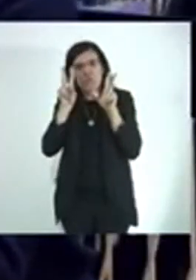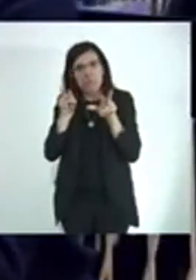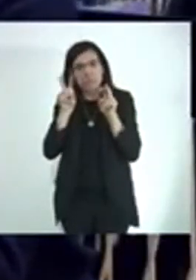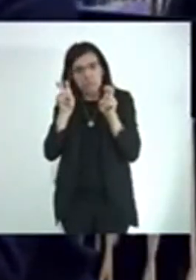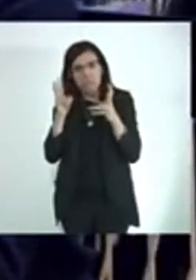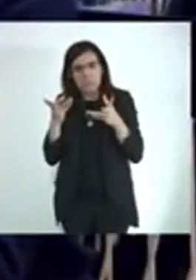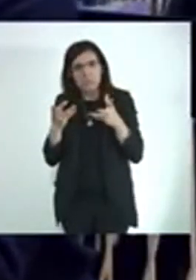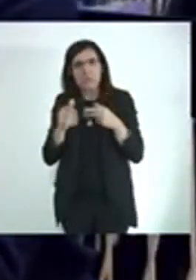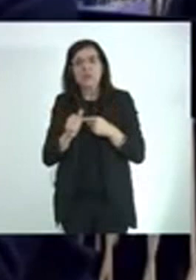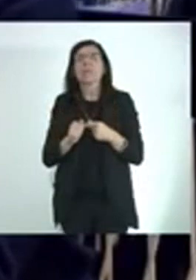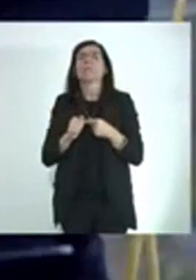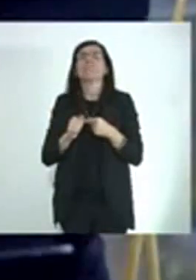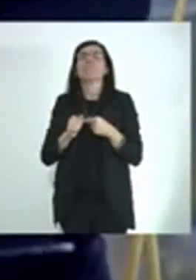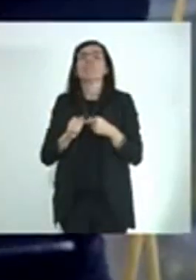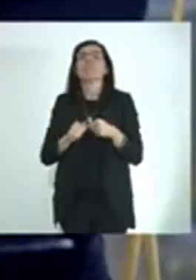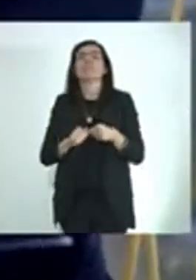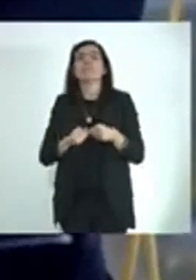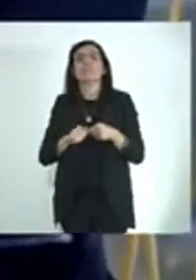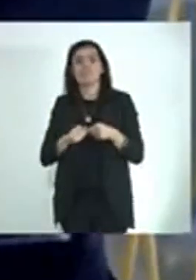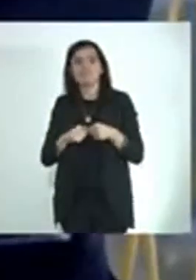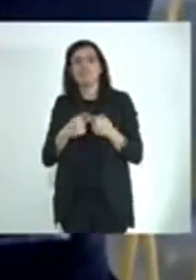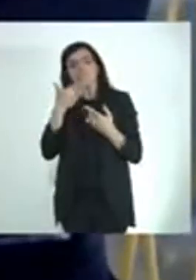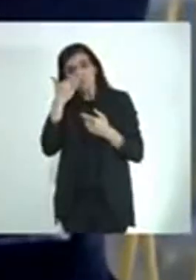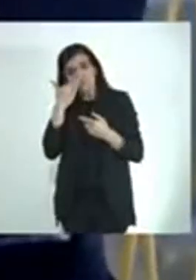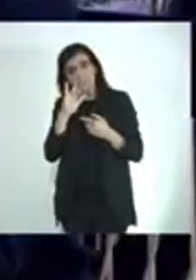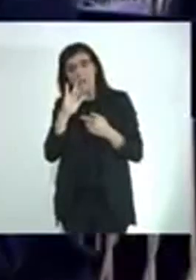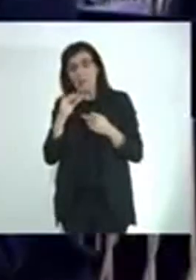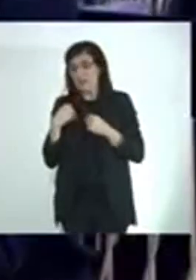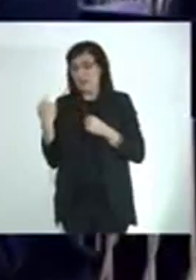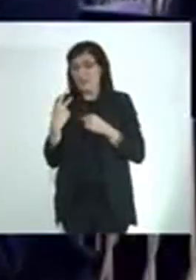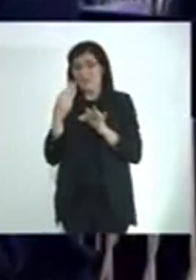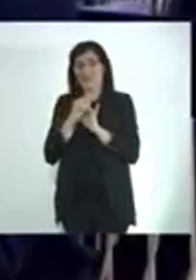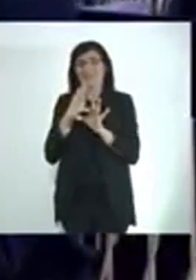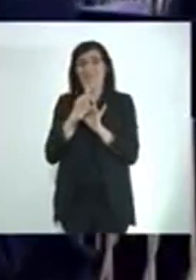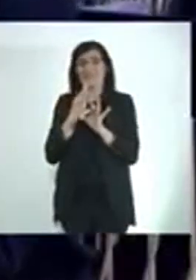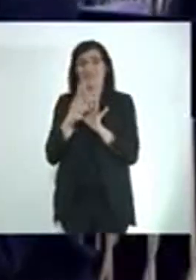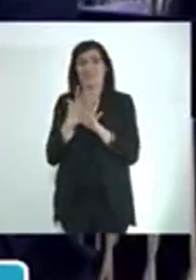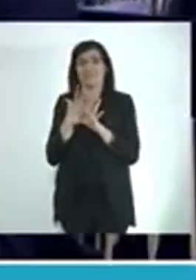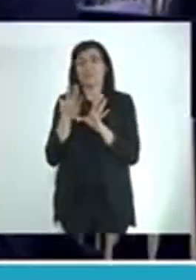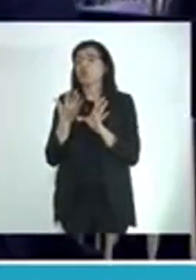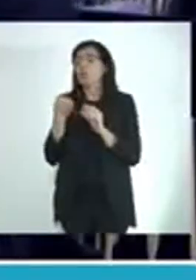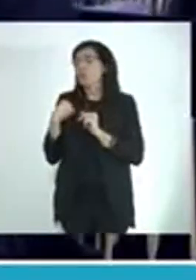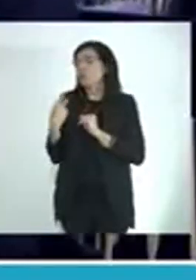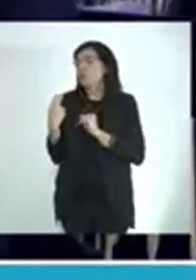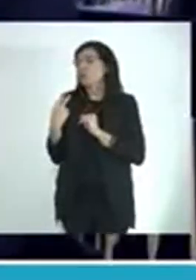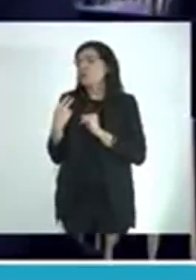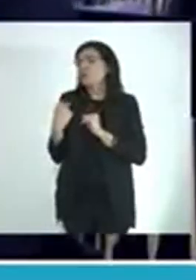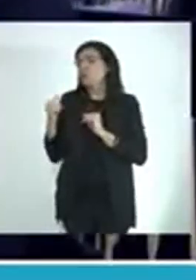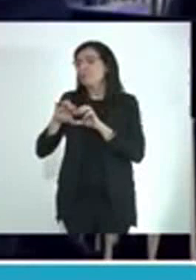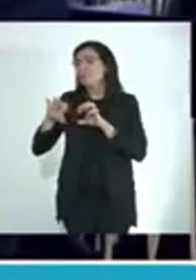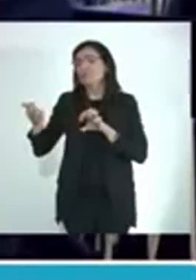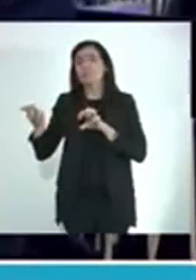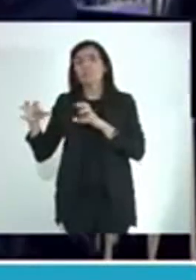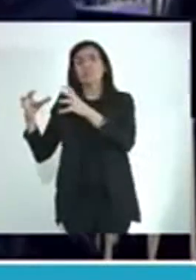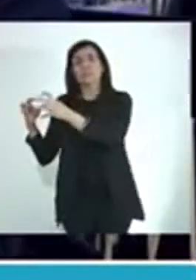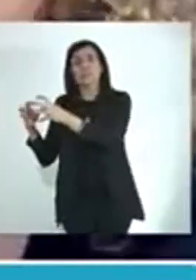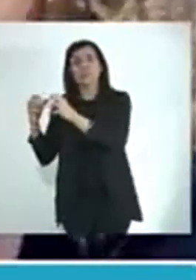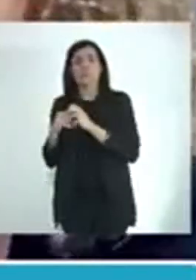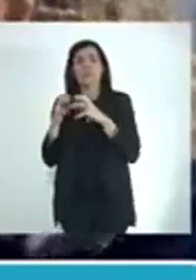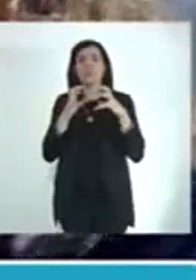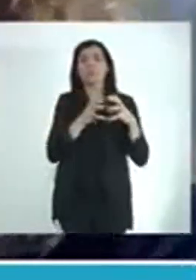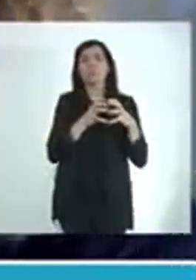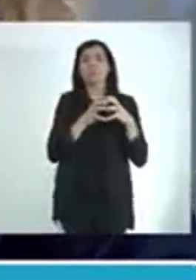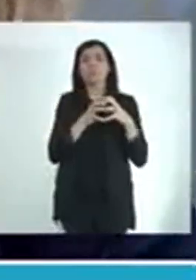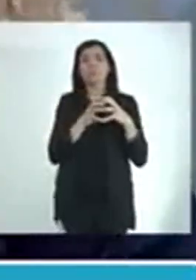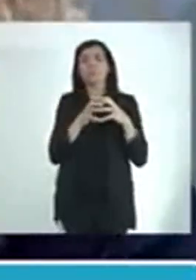la educación sexual integral, ya cada profesor, en el caso de Jorge, con el grupo de él, porque el grupo se divide por la mitad,